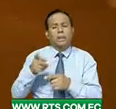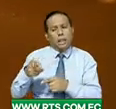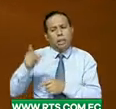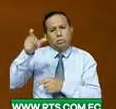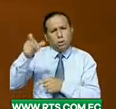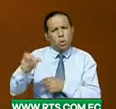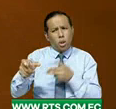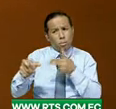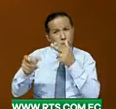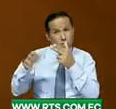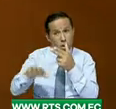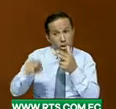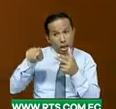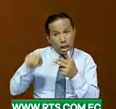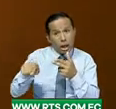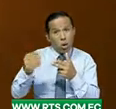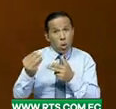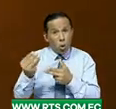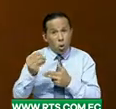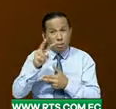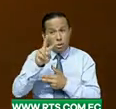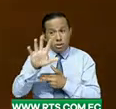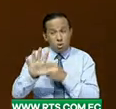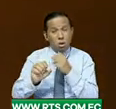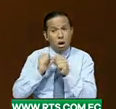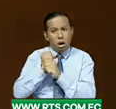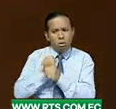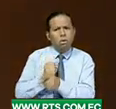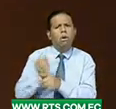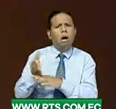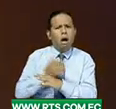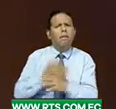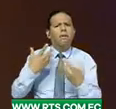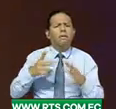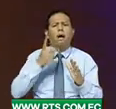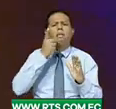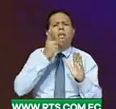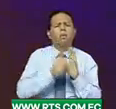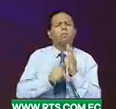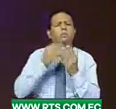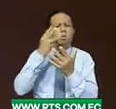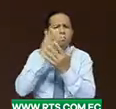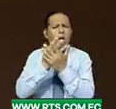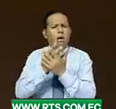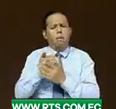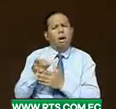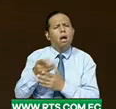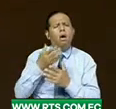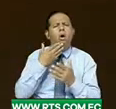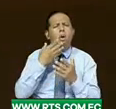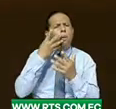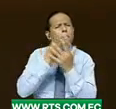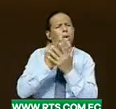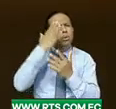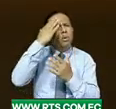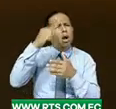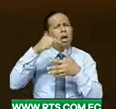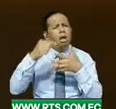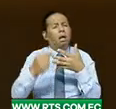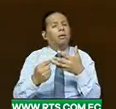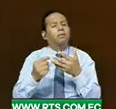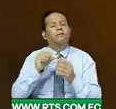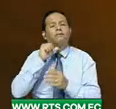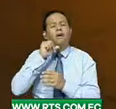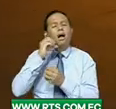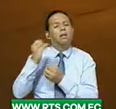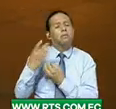antecedentes penales. El fallecido, este chico de tan solo 25 años, no supo especificar qué tipo de antecedentes, si de pronto se debe